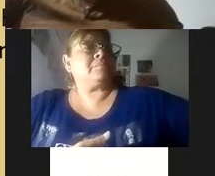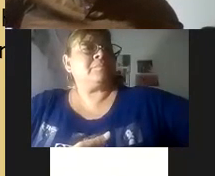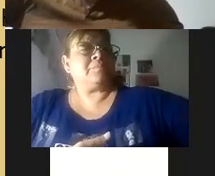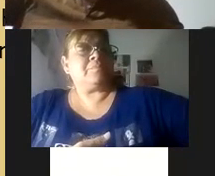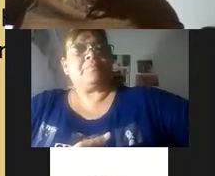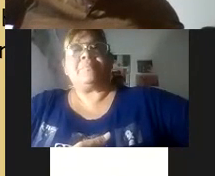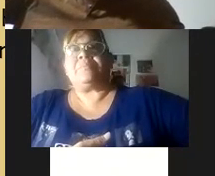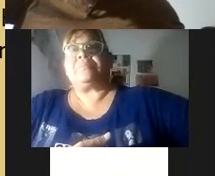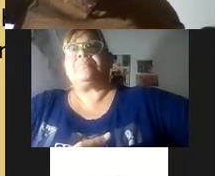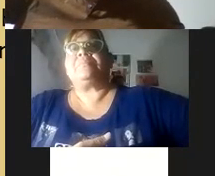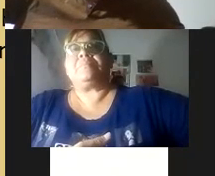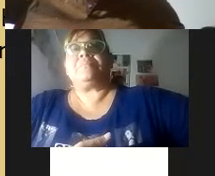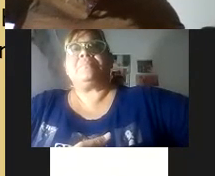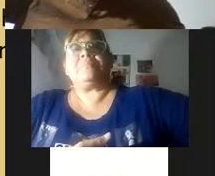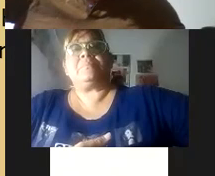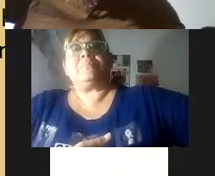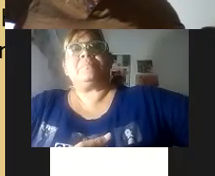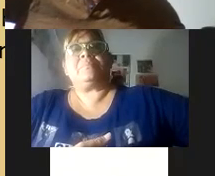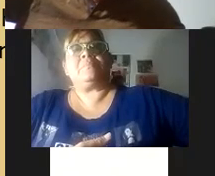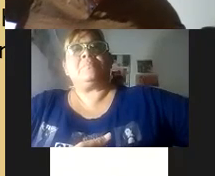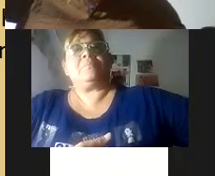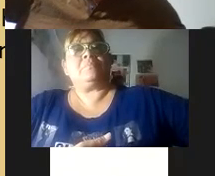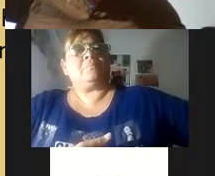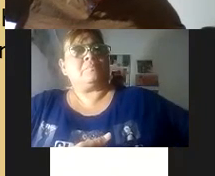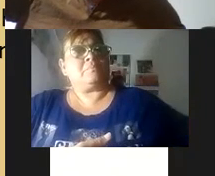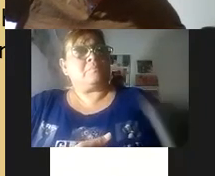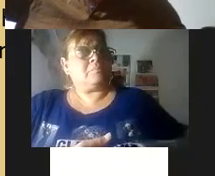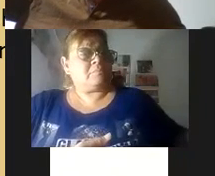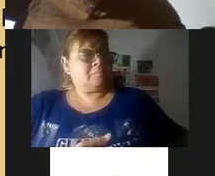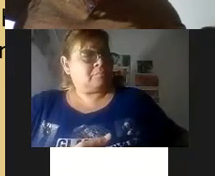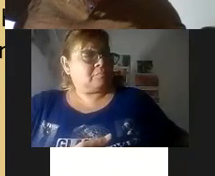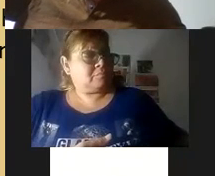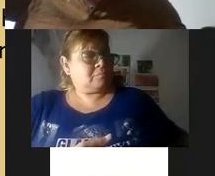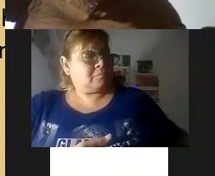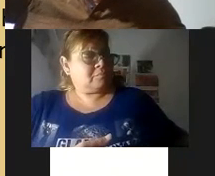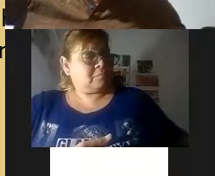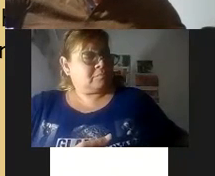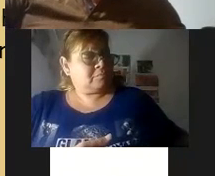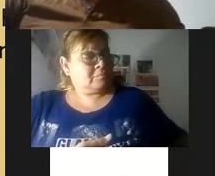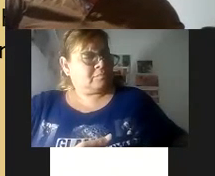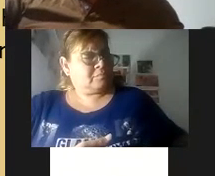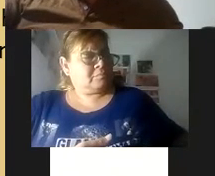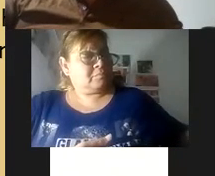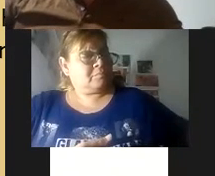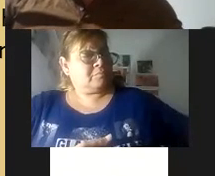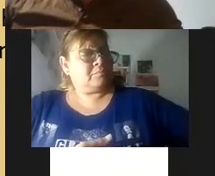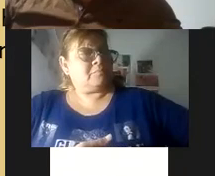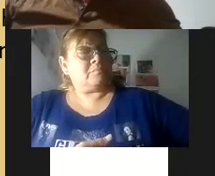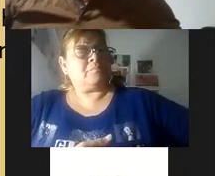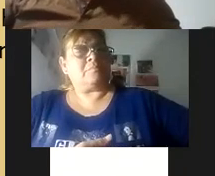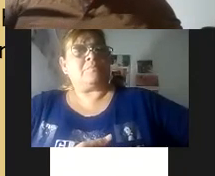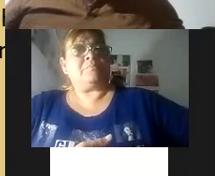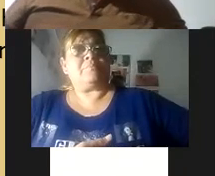mortales. Por ejemplo, hay arritmias cardíacas que tienen que ver con la falta de calcio.